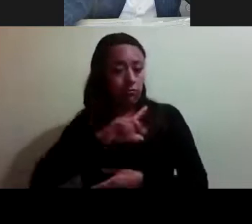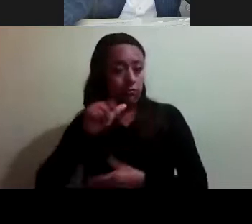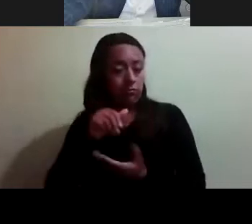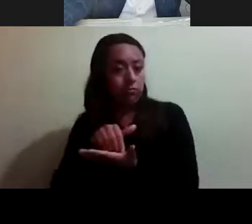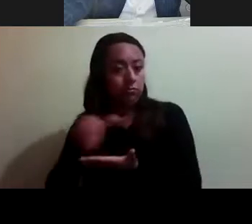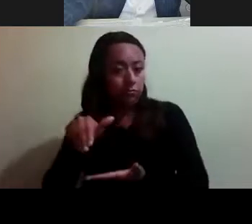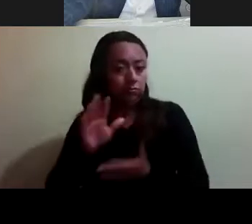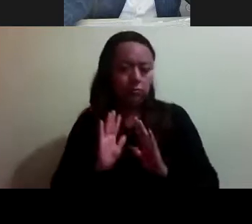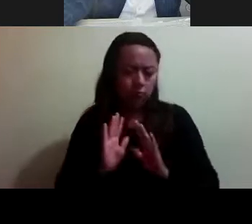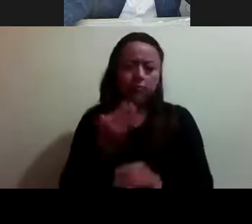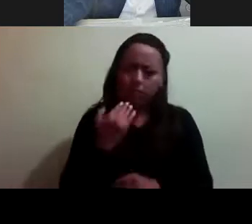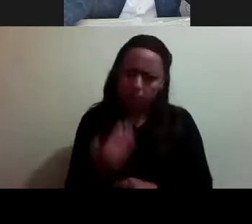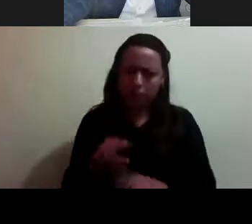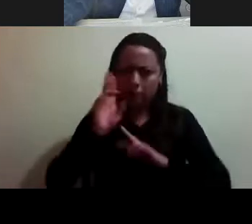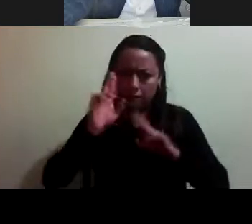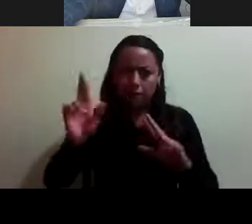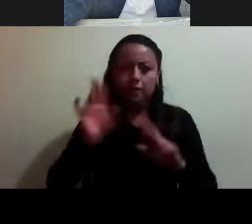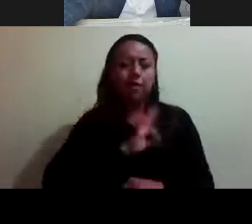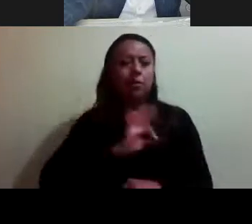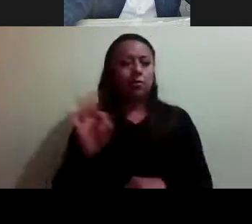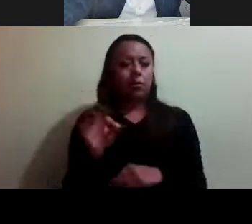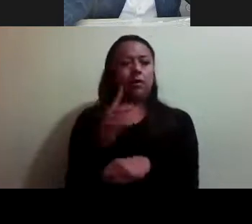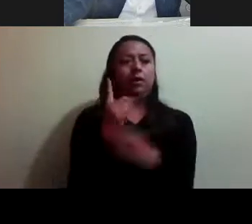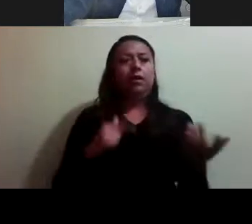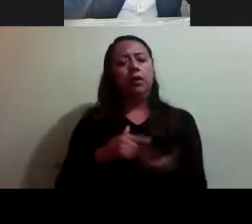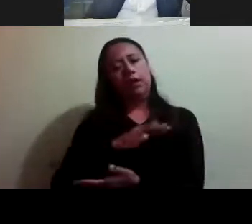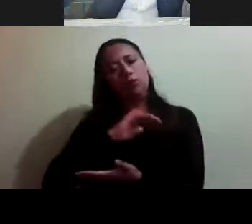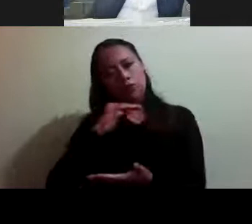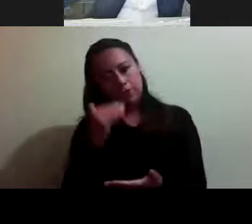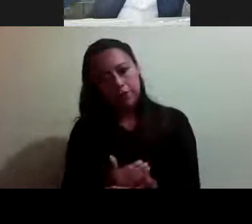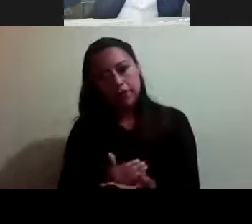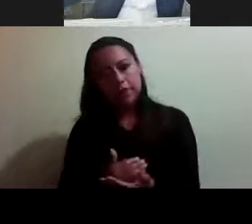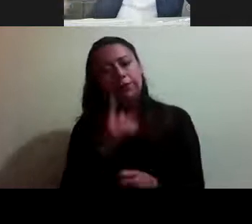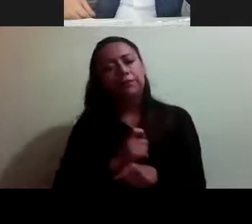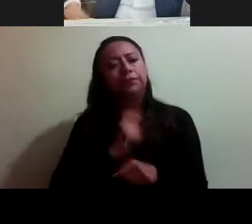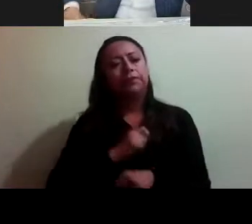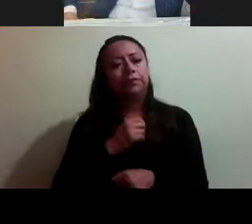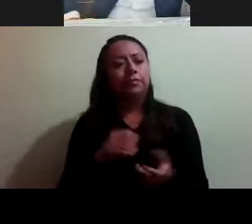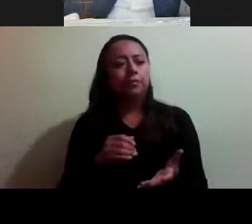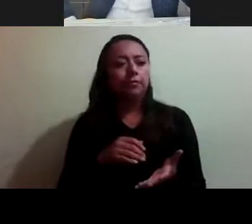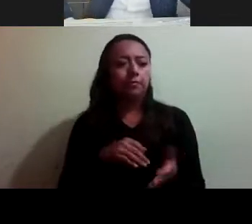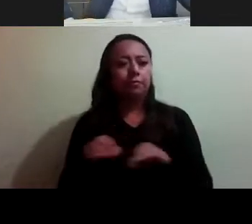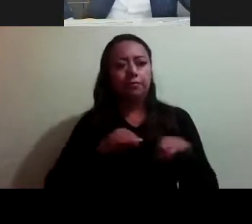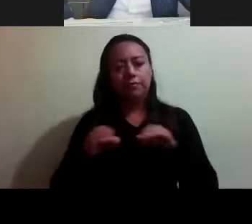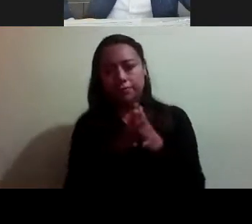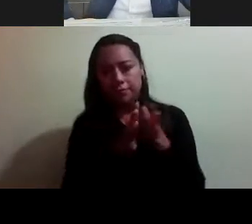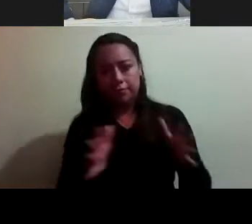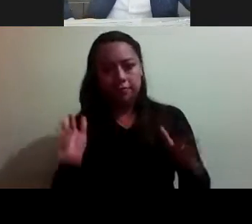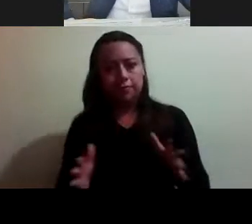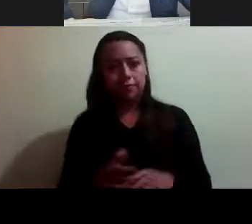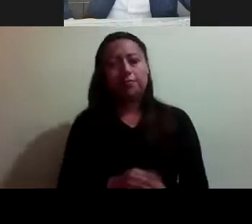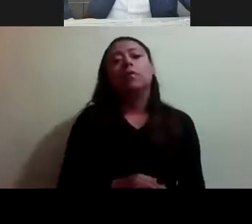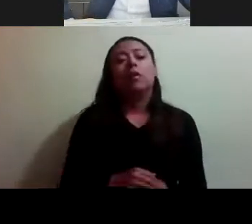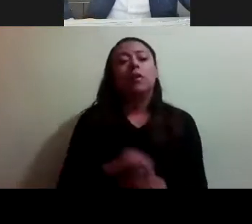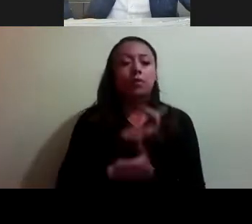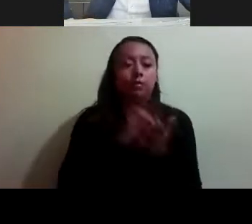este ejercicio de la primera legislatura del Congreso. Entonces, pues con esta preocupación que la verdad sí